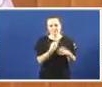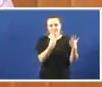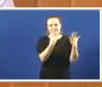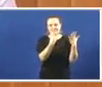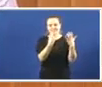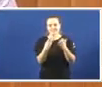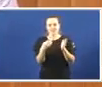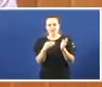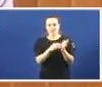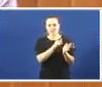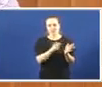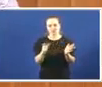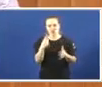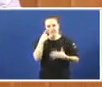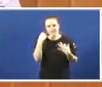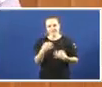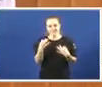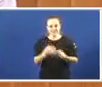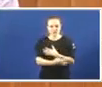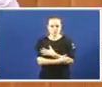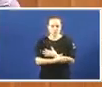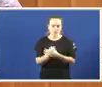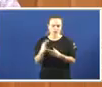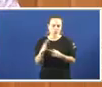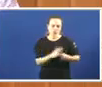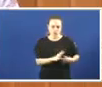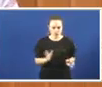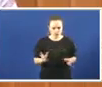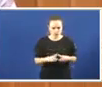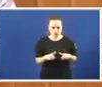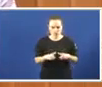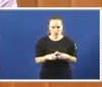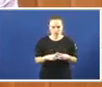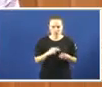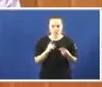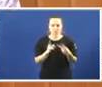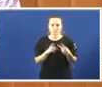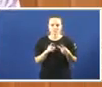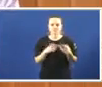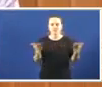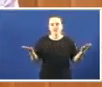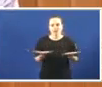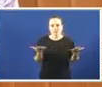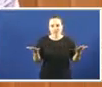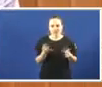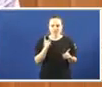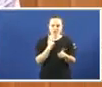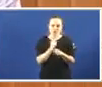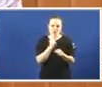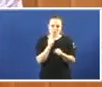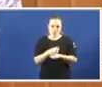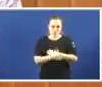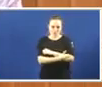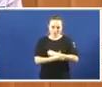en risco de pobreza ou exclusión social. Un plan de emerxencia para o emprego de loita contra a precariedade, dotado con 68 millóns de euros